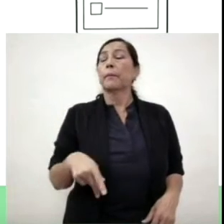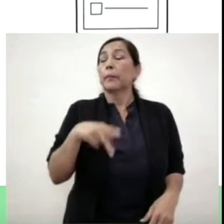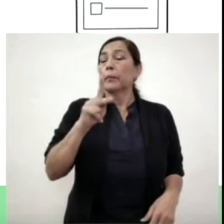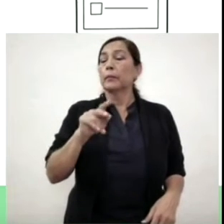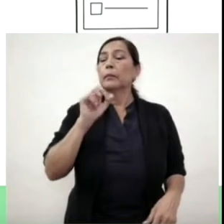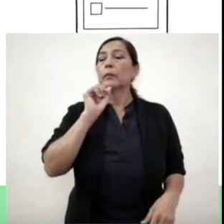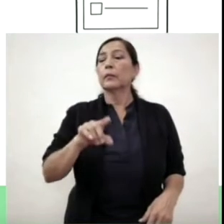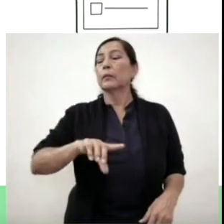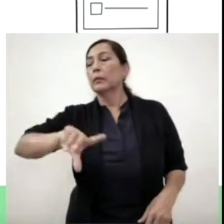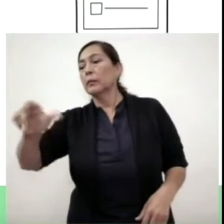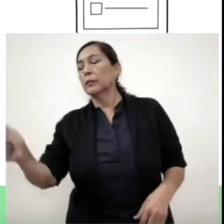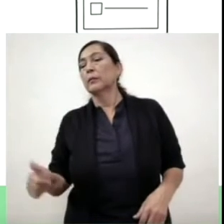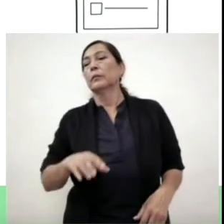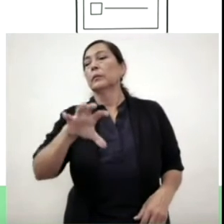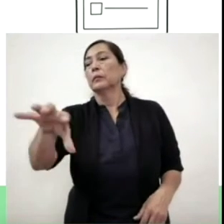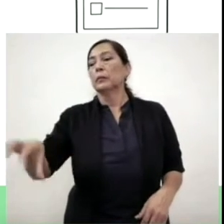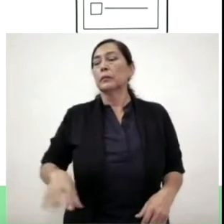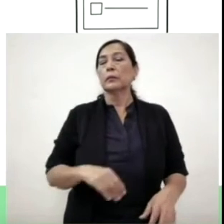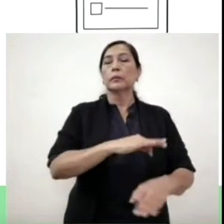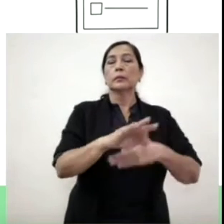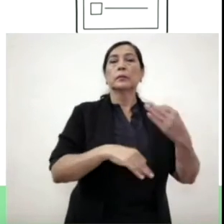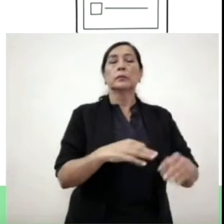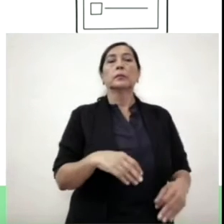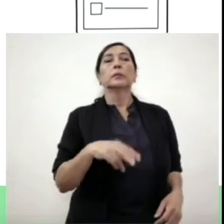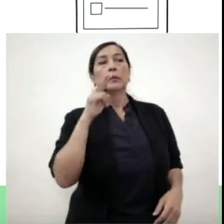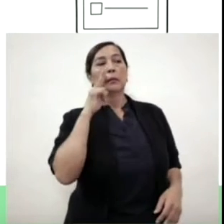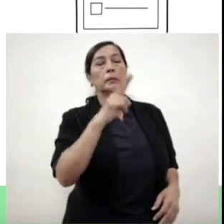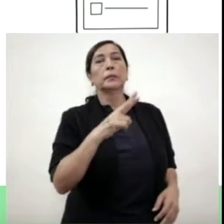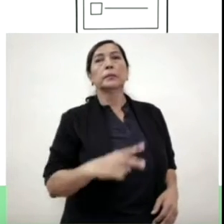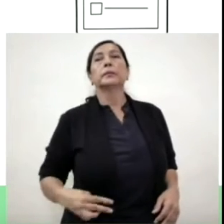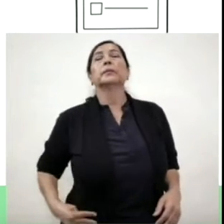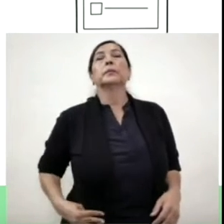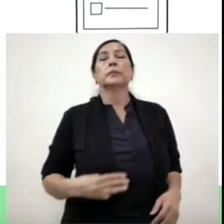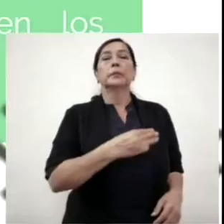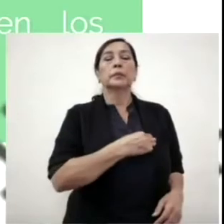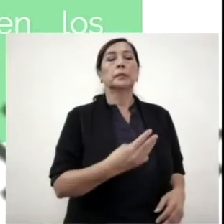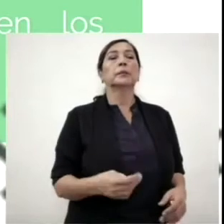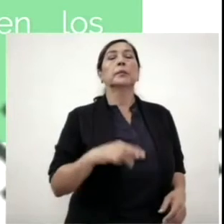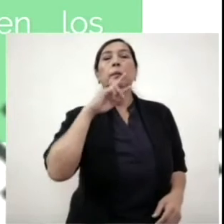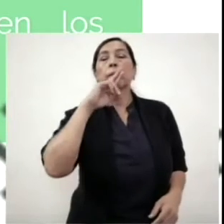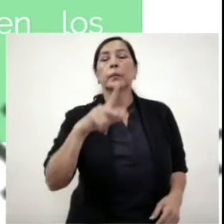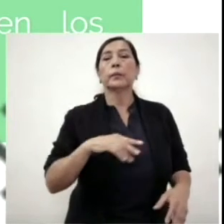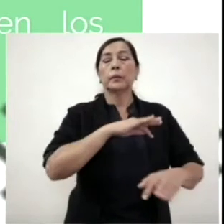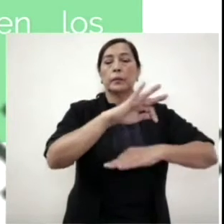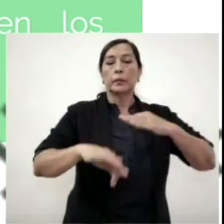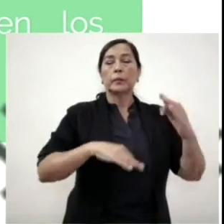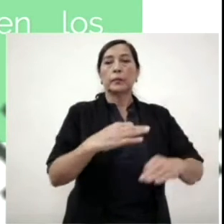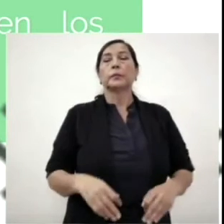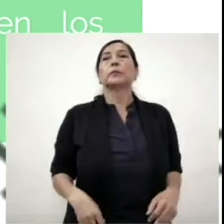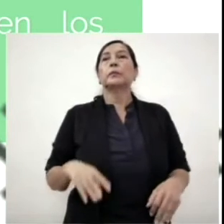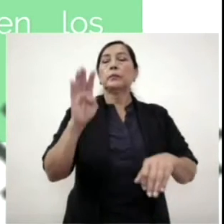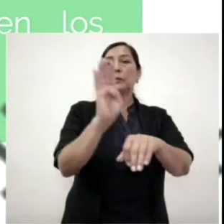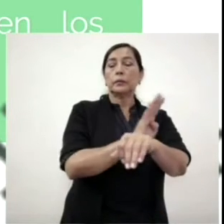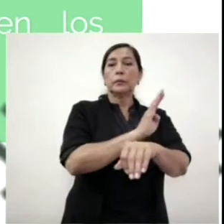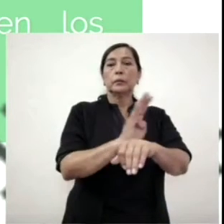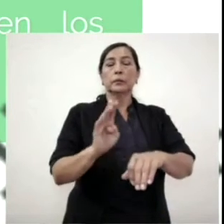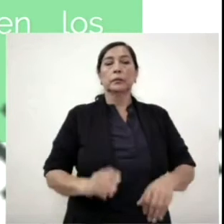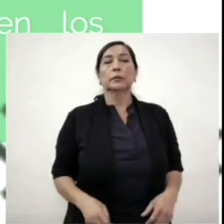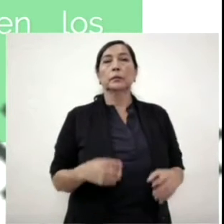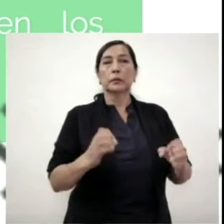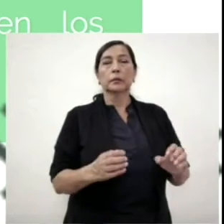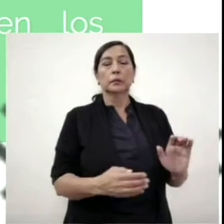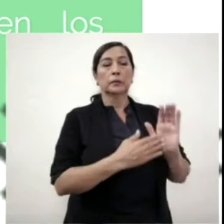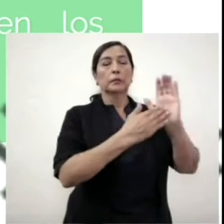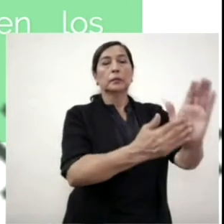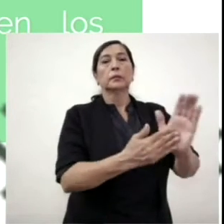y se verá también en un impacto municipal y estatal. Barrio Bienestar tendrá presencia en los municipios de